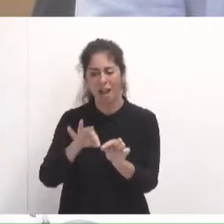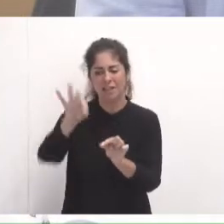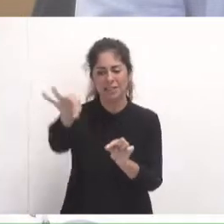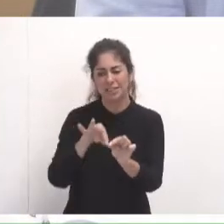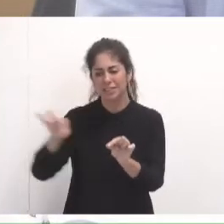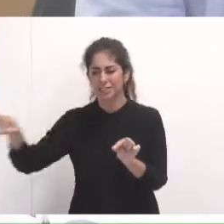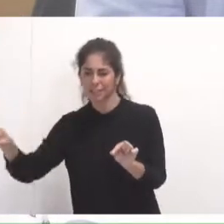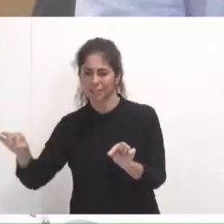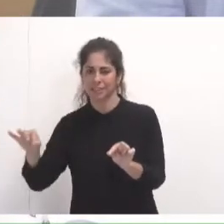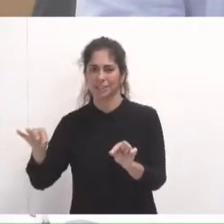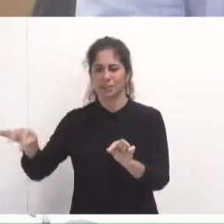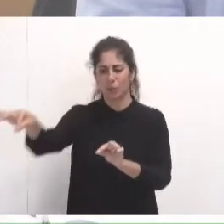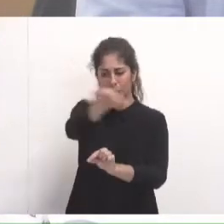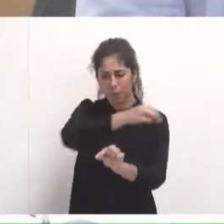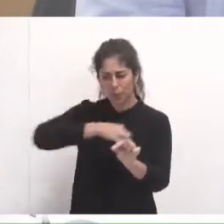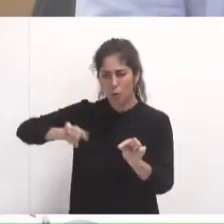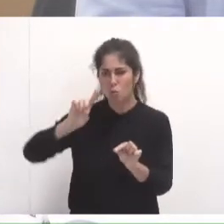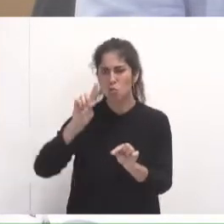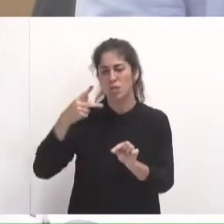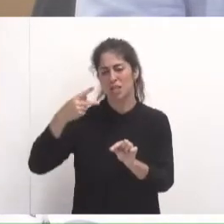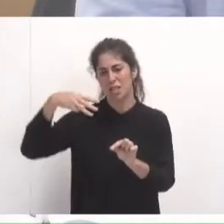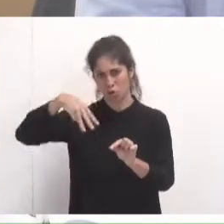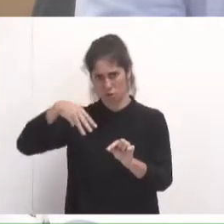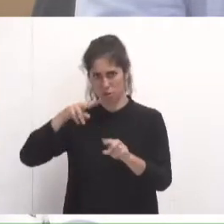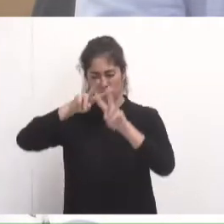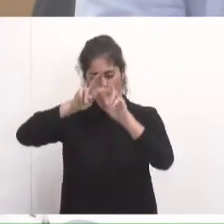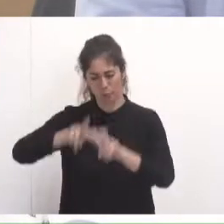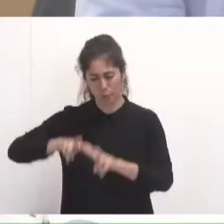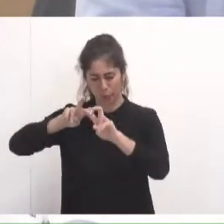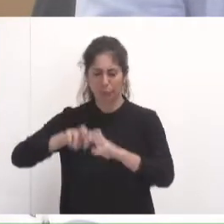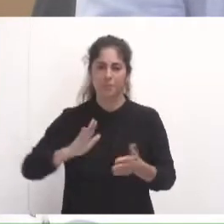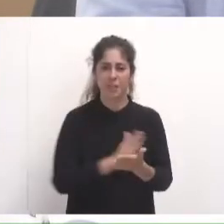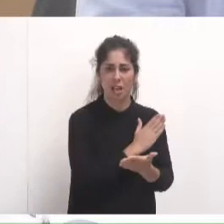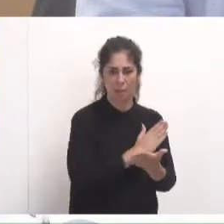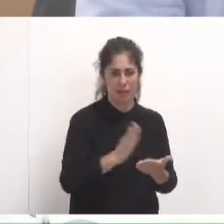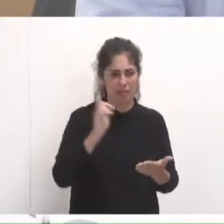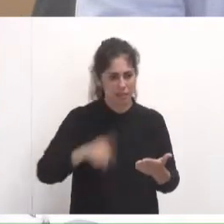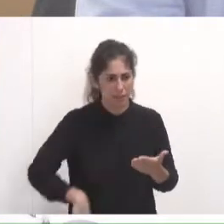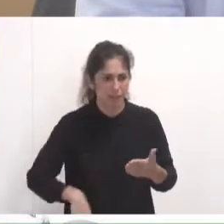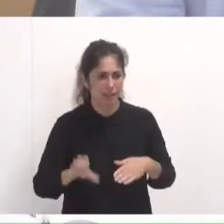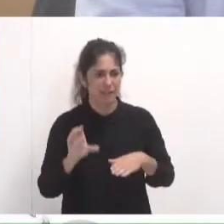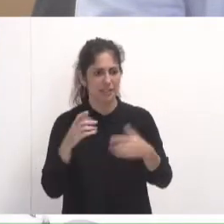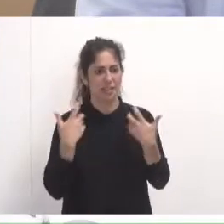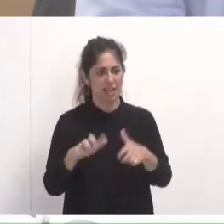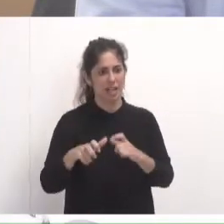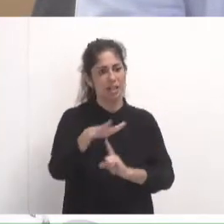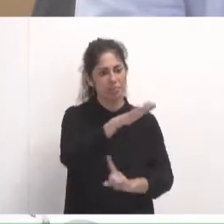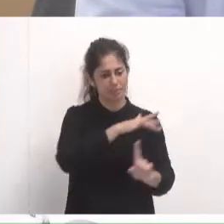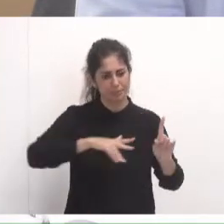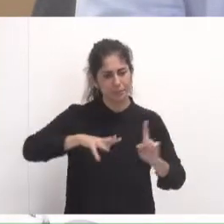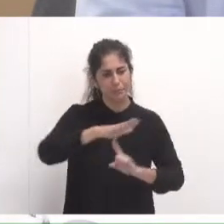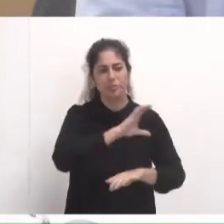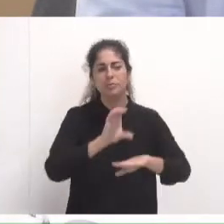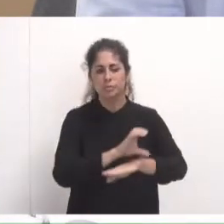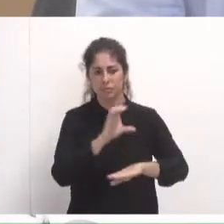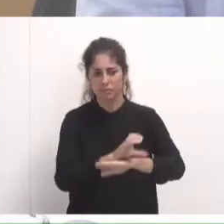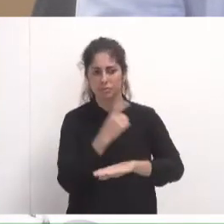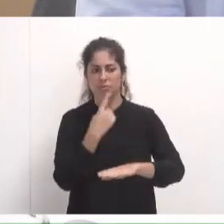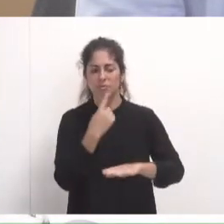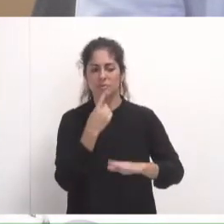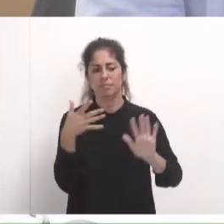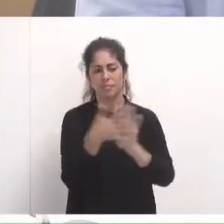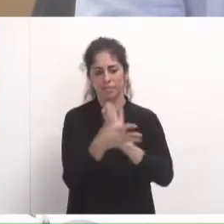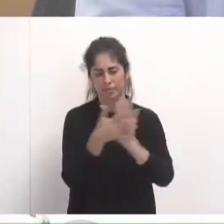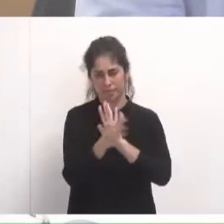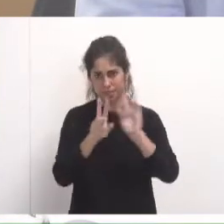parte, el área de medio ambiente, ya lo explicará el consejero, ha sacado una hoja divulgadora, pues donde explica distintas cuestiones relacionadas con las